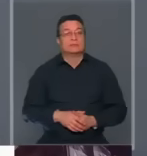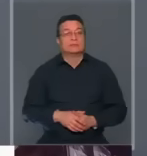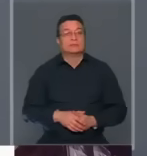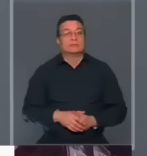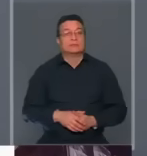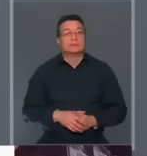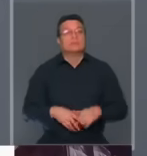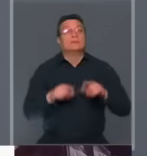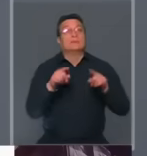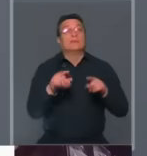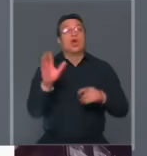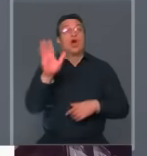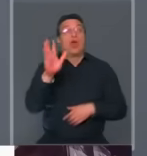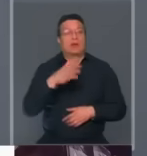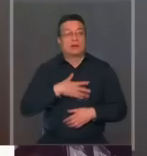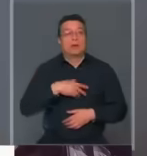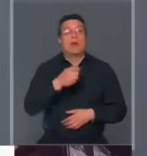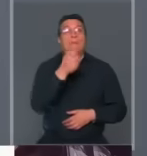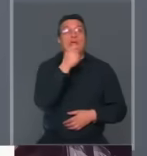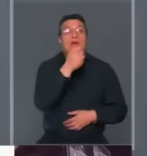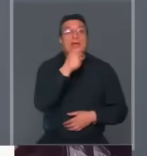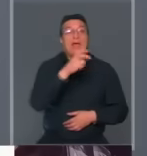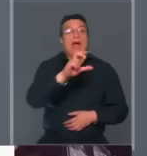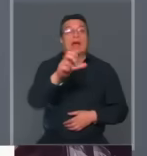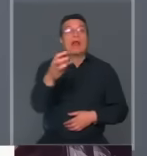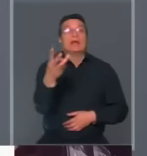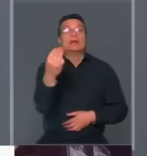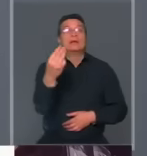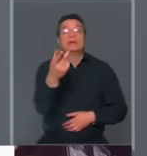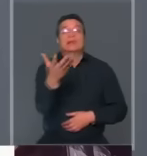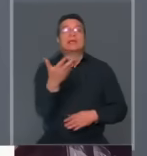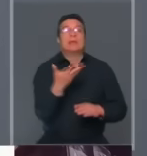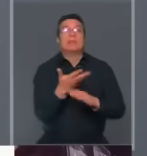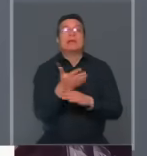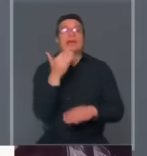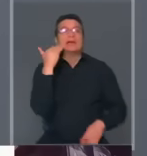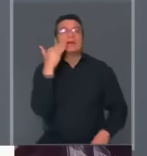Hola, somos periodistas de Canal 13 de Chile. ¿Qué es lo que estás pidiendo esta niña, oye?